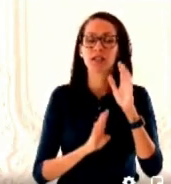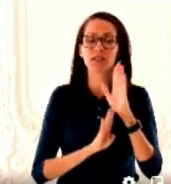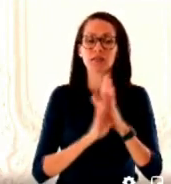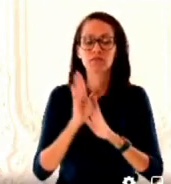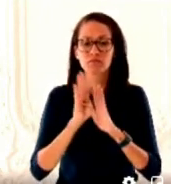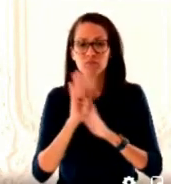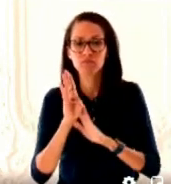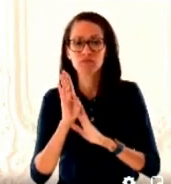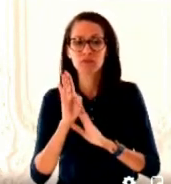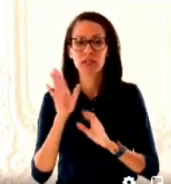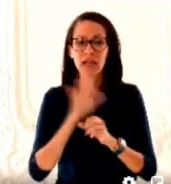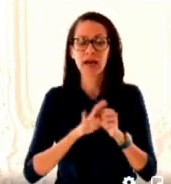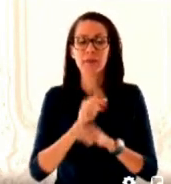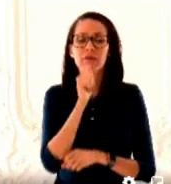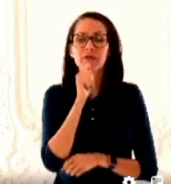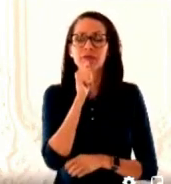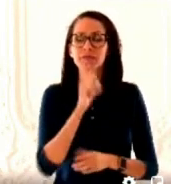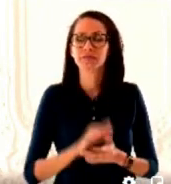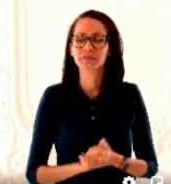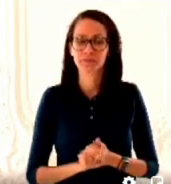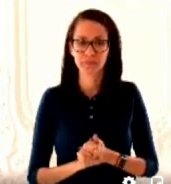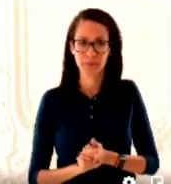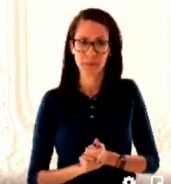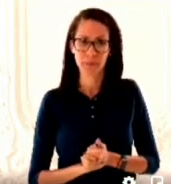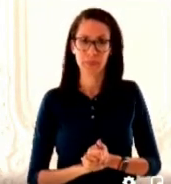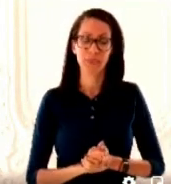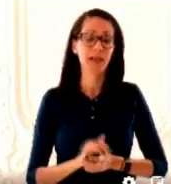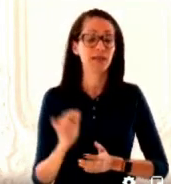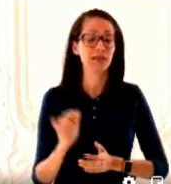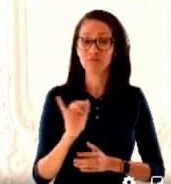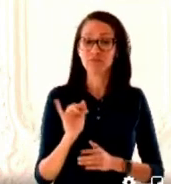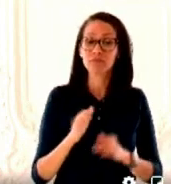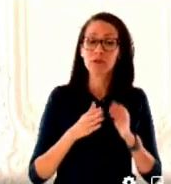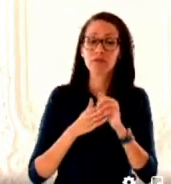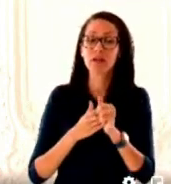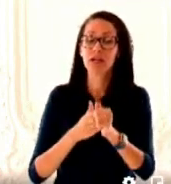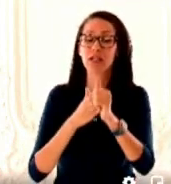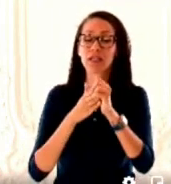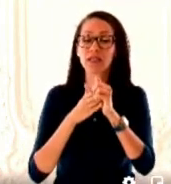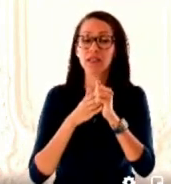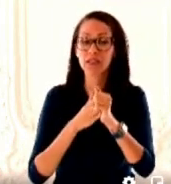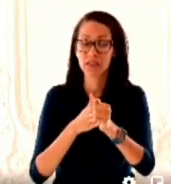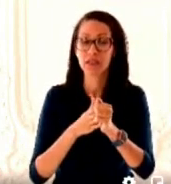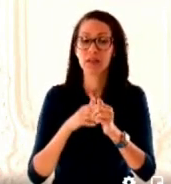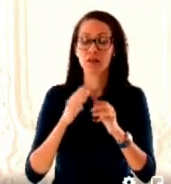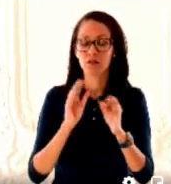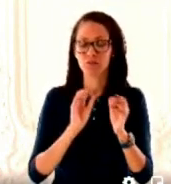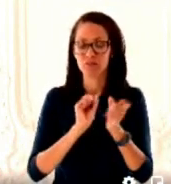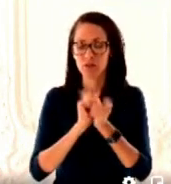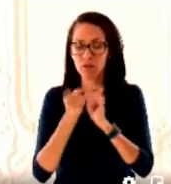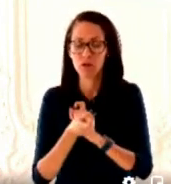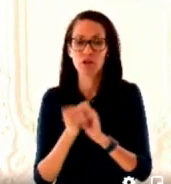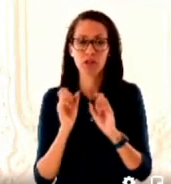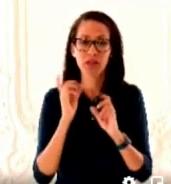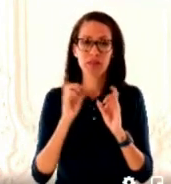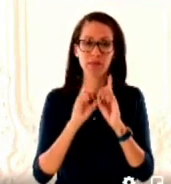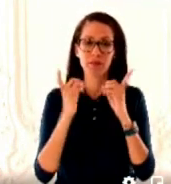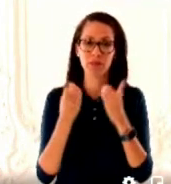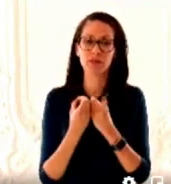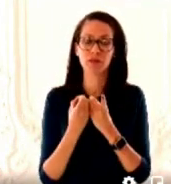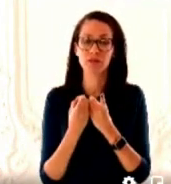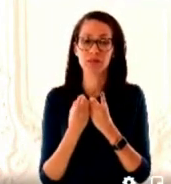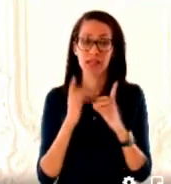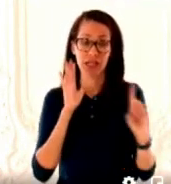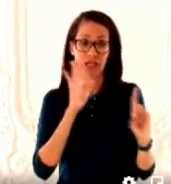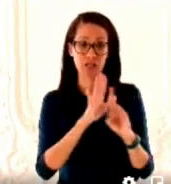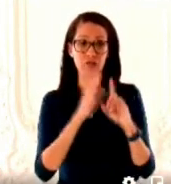sector privado. Además de haber dirigido la reorganización del departamento, entre sus logros